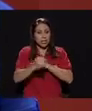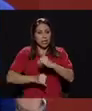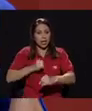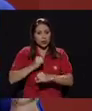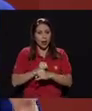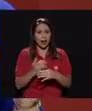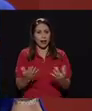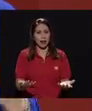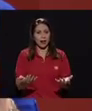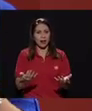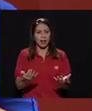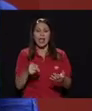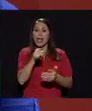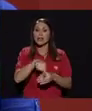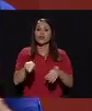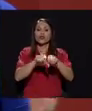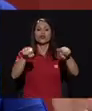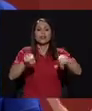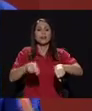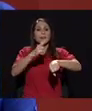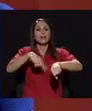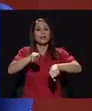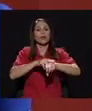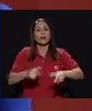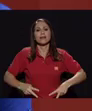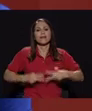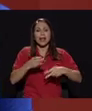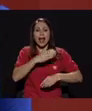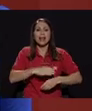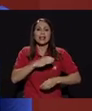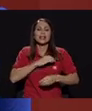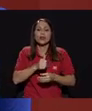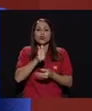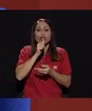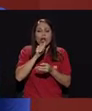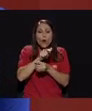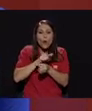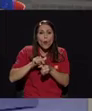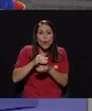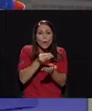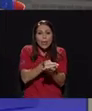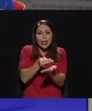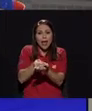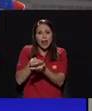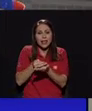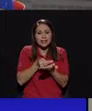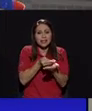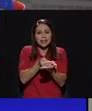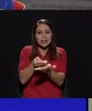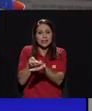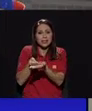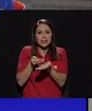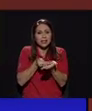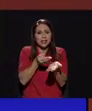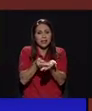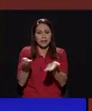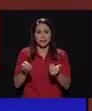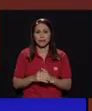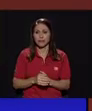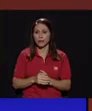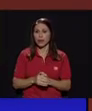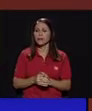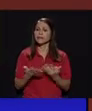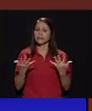internacional, son ecosistemas característicos de humedales. Ahora, esos humedales